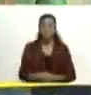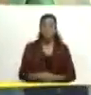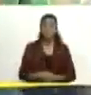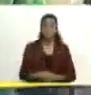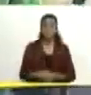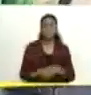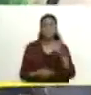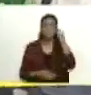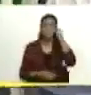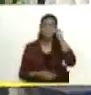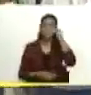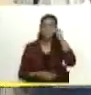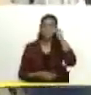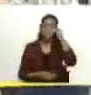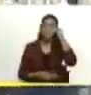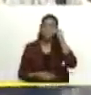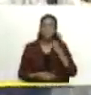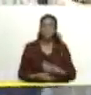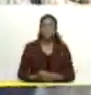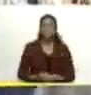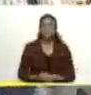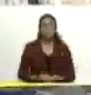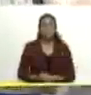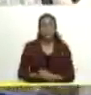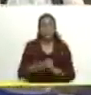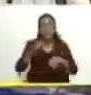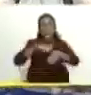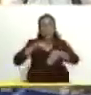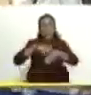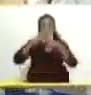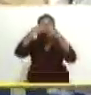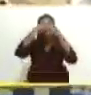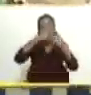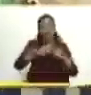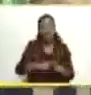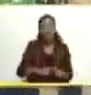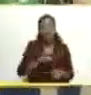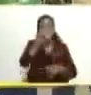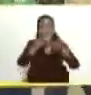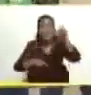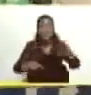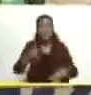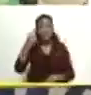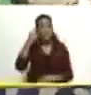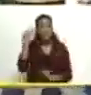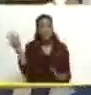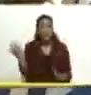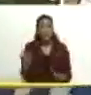¿Saben cuántas personas se benefician a través de ese medio? ¡No!